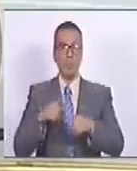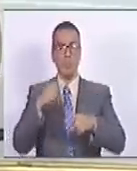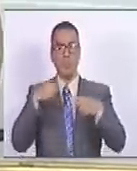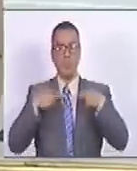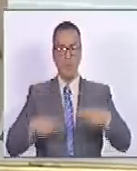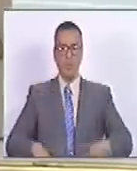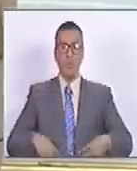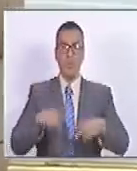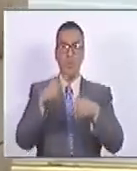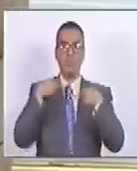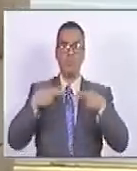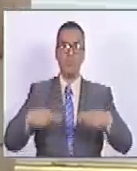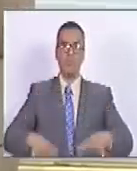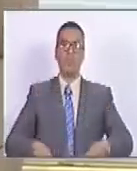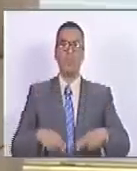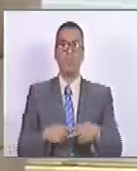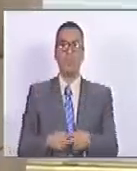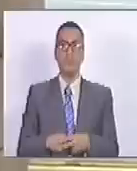humanas,